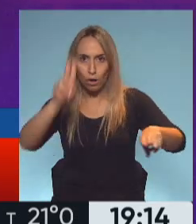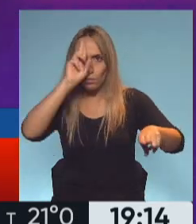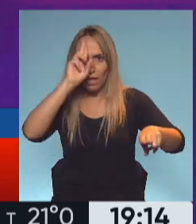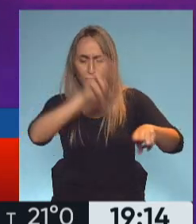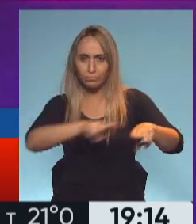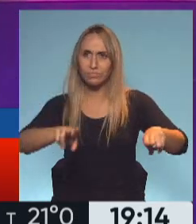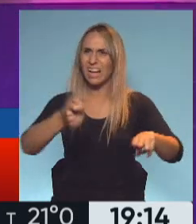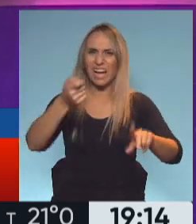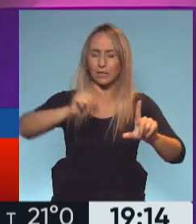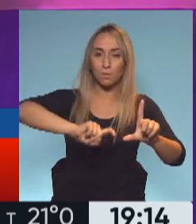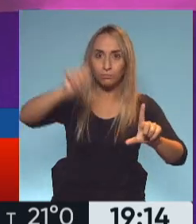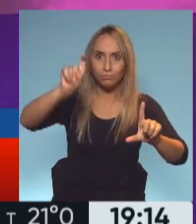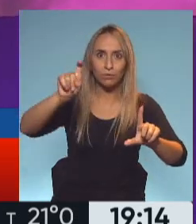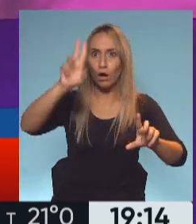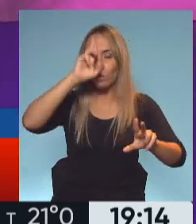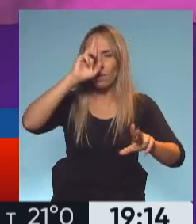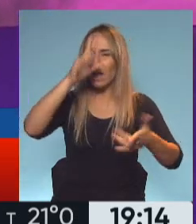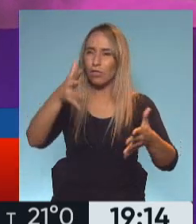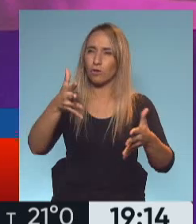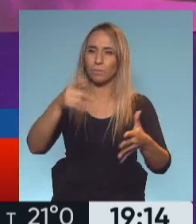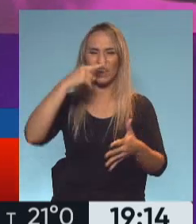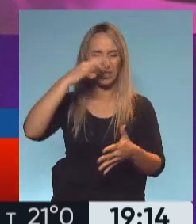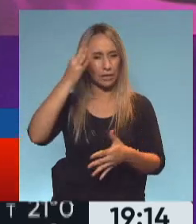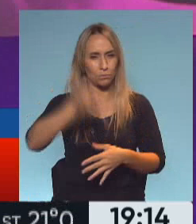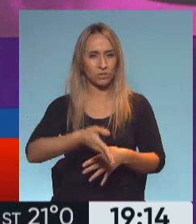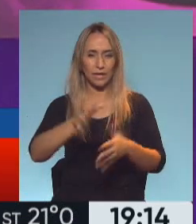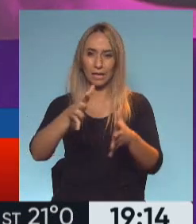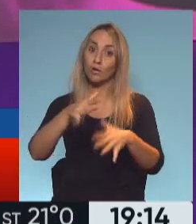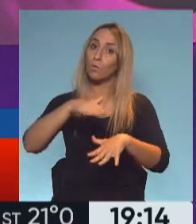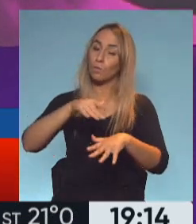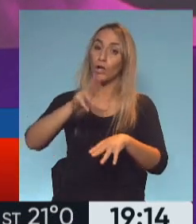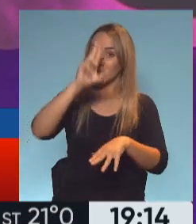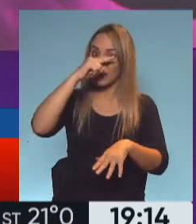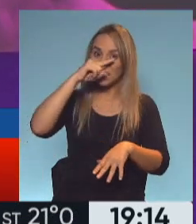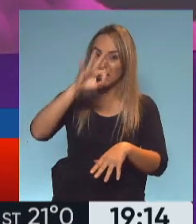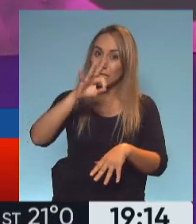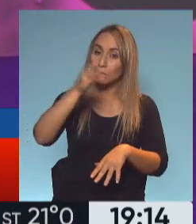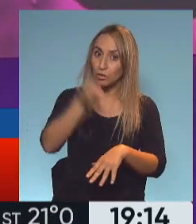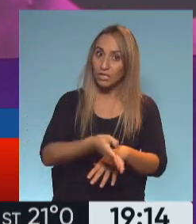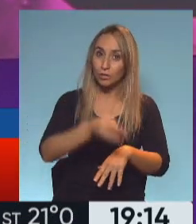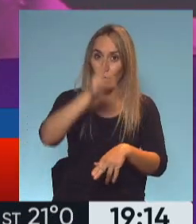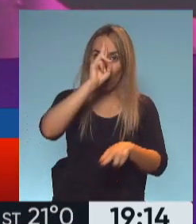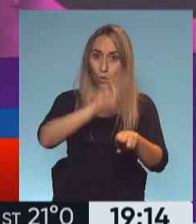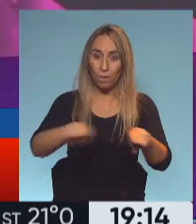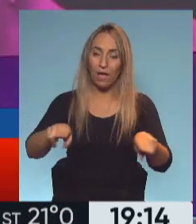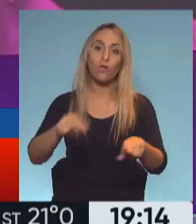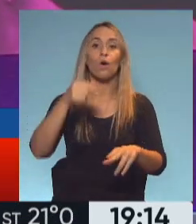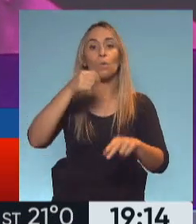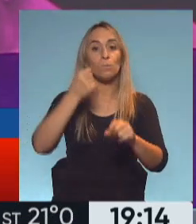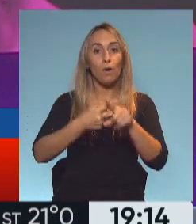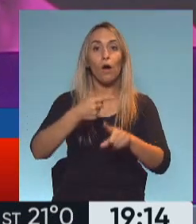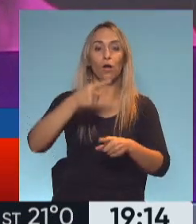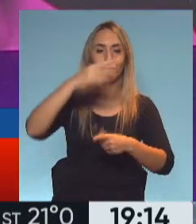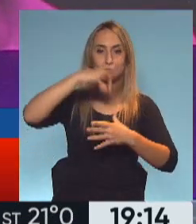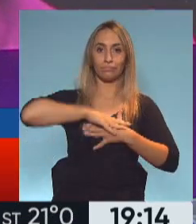alto. 70% recuerdo en Ciudad de Buenos Aires por COVID. Claro. Por COVID. Sí. En general, uno analiza... Claro, es cierto que estaba